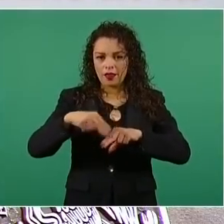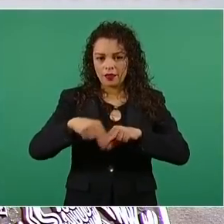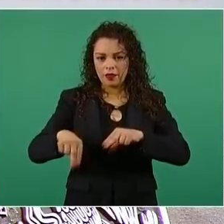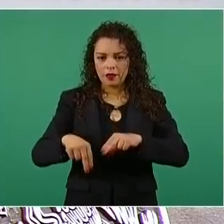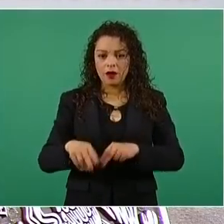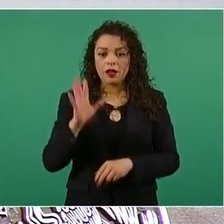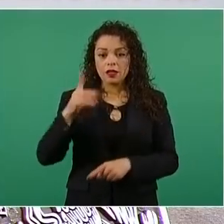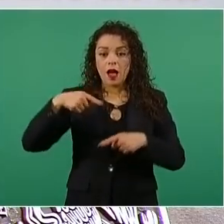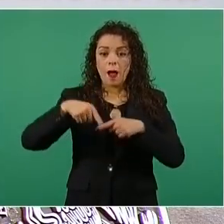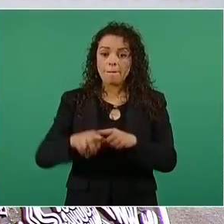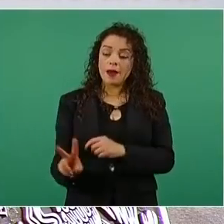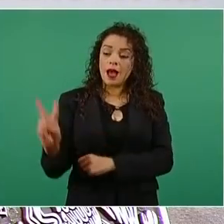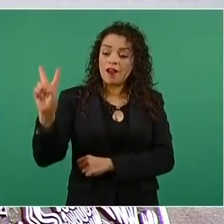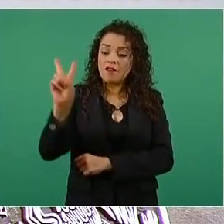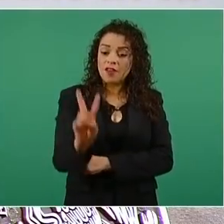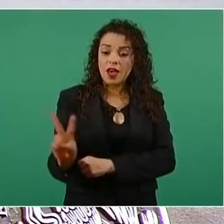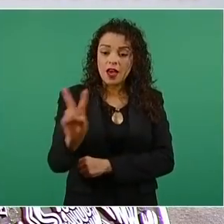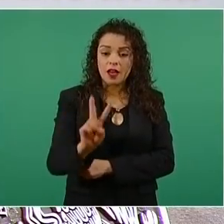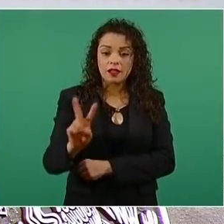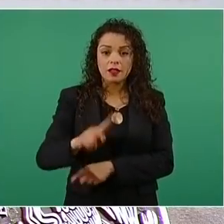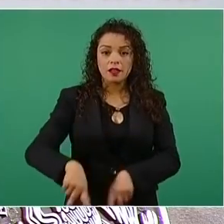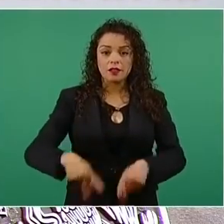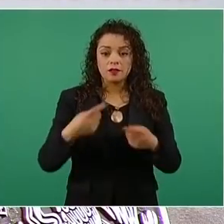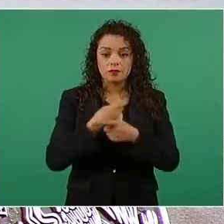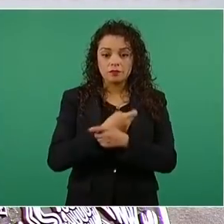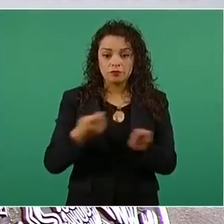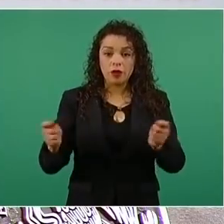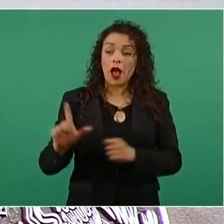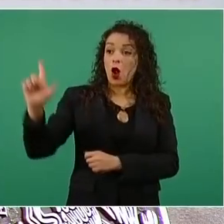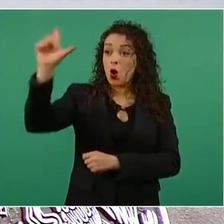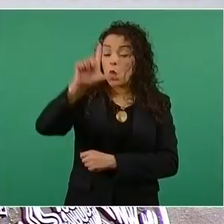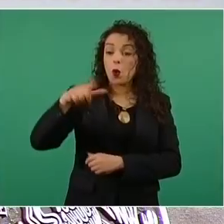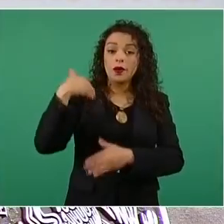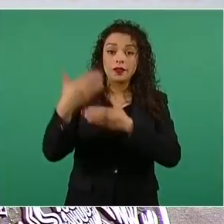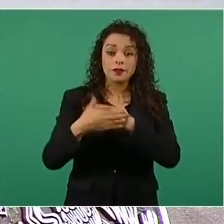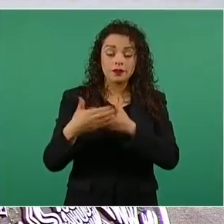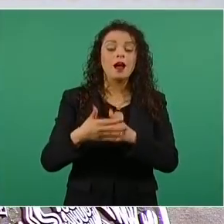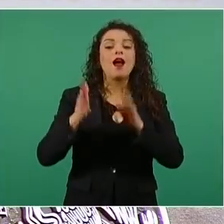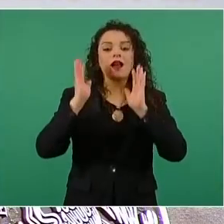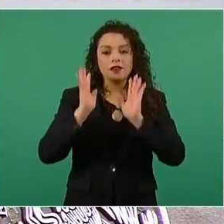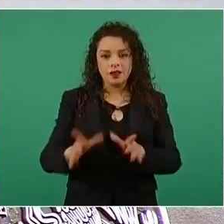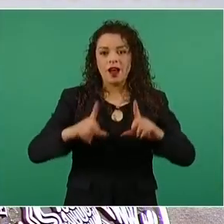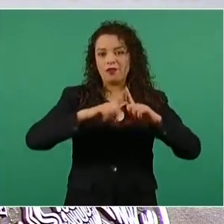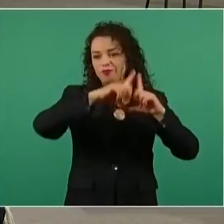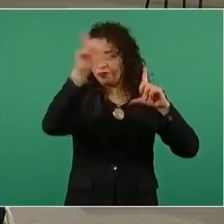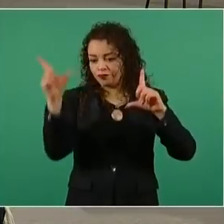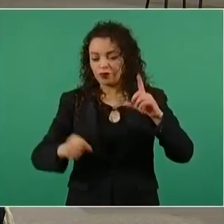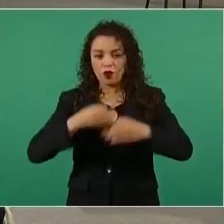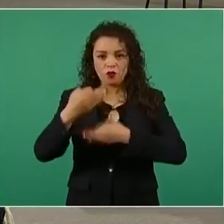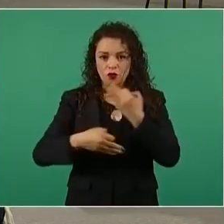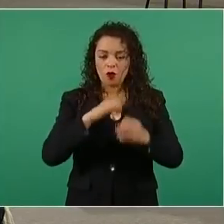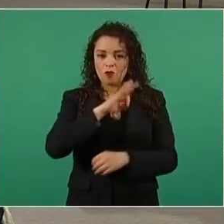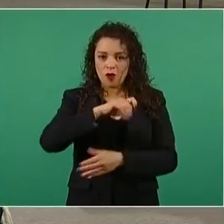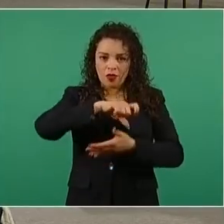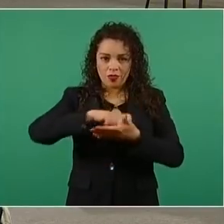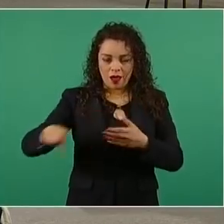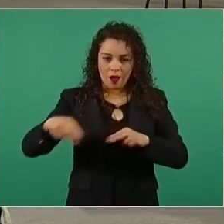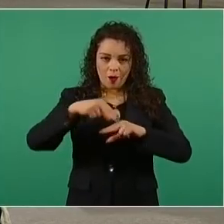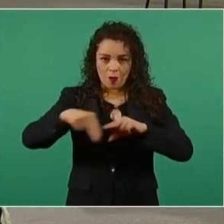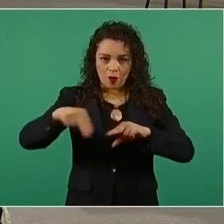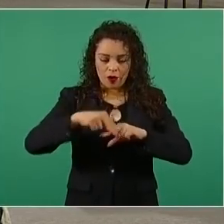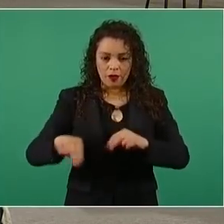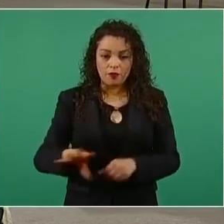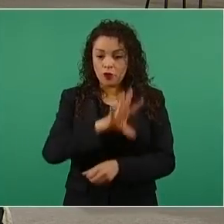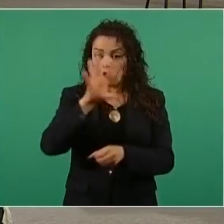zona metropolitana y el lunes próximo ya en toda la República Mexicana. Podrán encontrar toda la